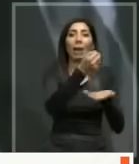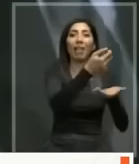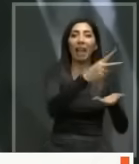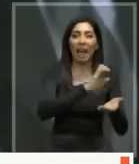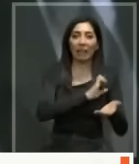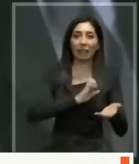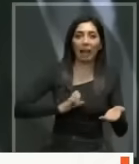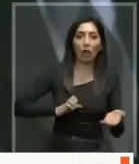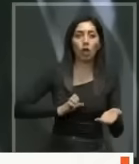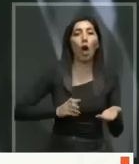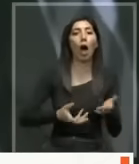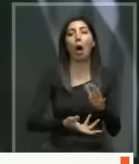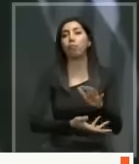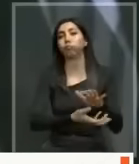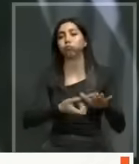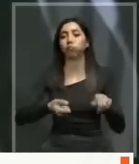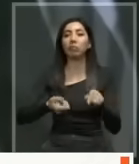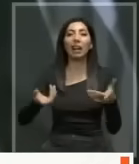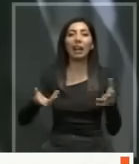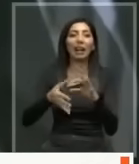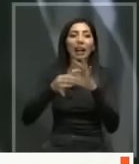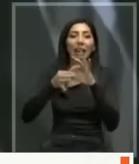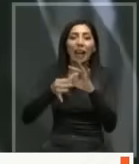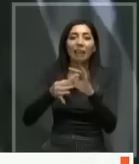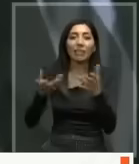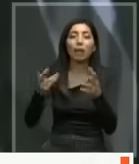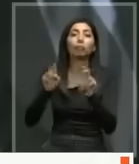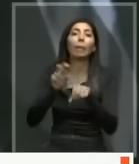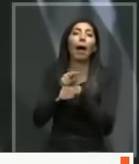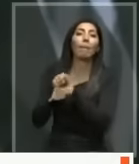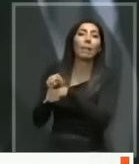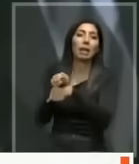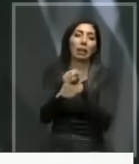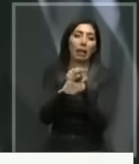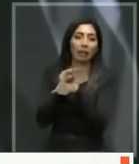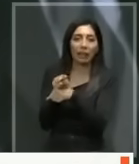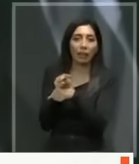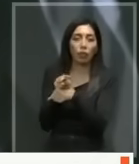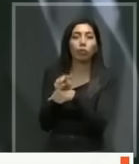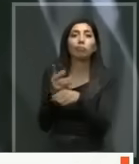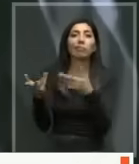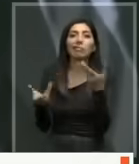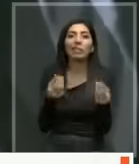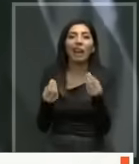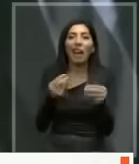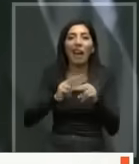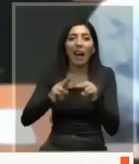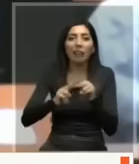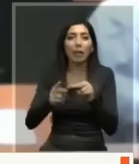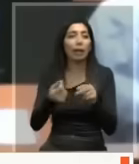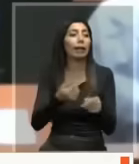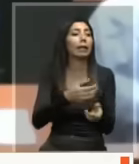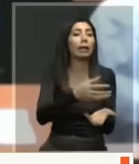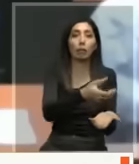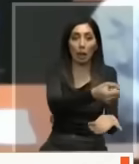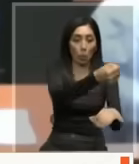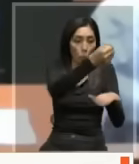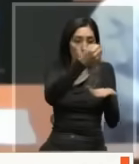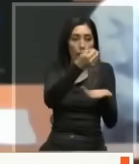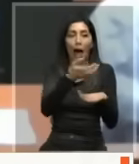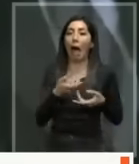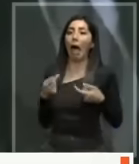la implementación de una estructura orgánica administrativa de disponibilización fraudulenta de recursos tendientes